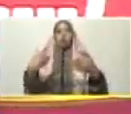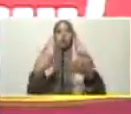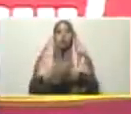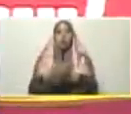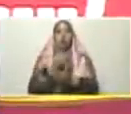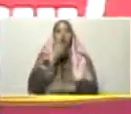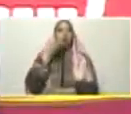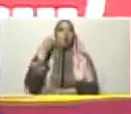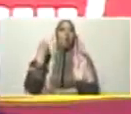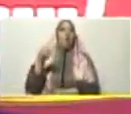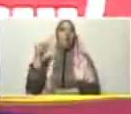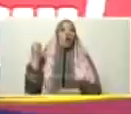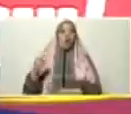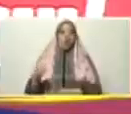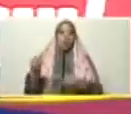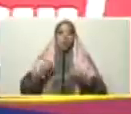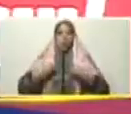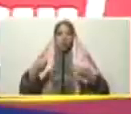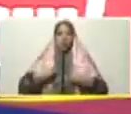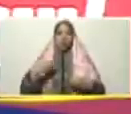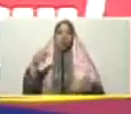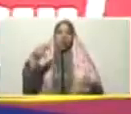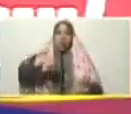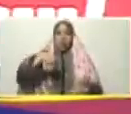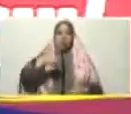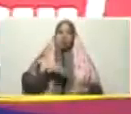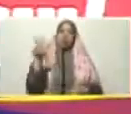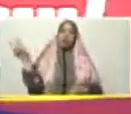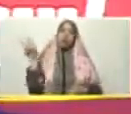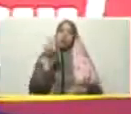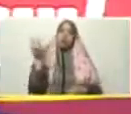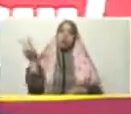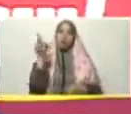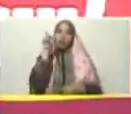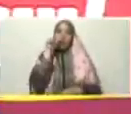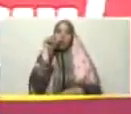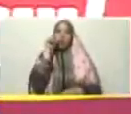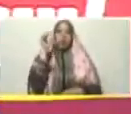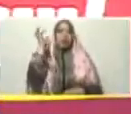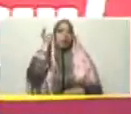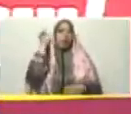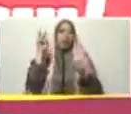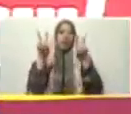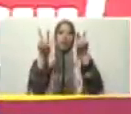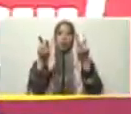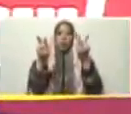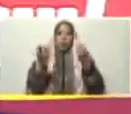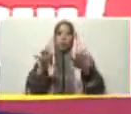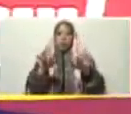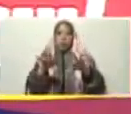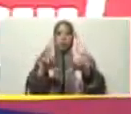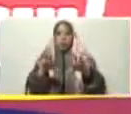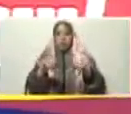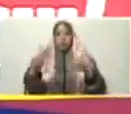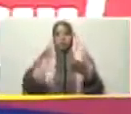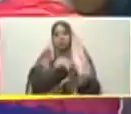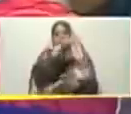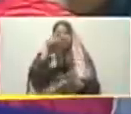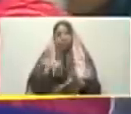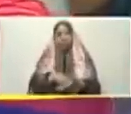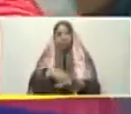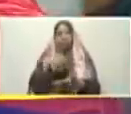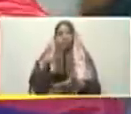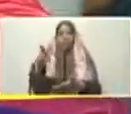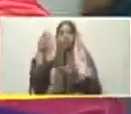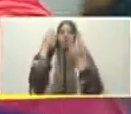muchachada y la juventud de venezuela grecia colmenares la nueva secretaria general de la jp sur